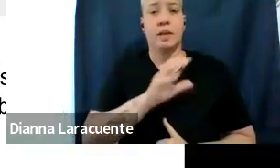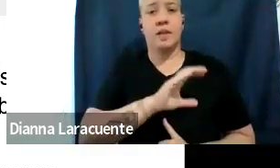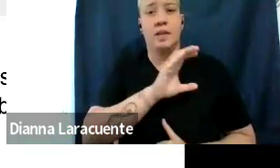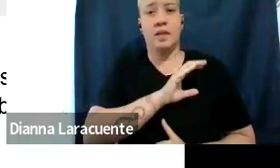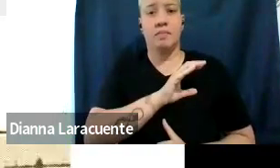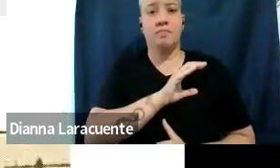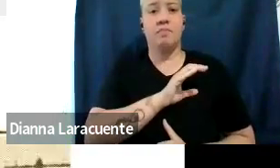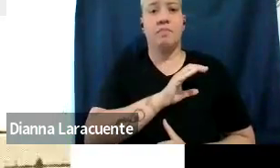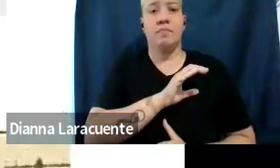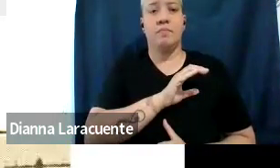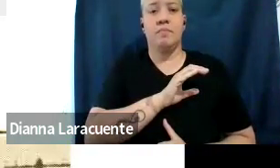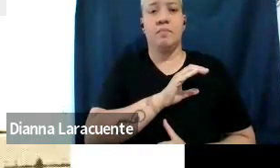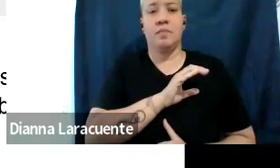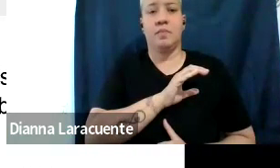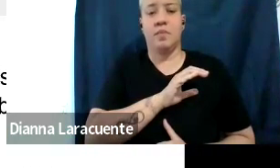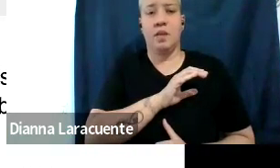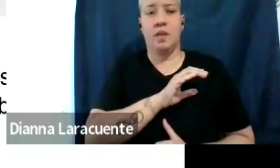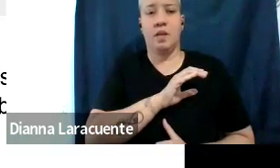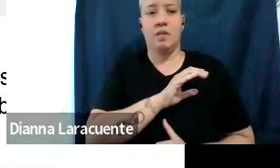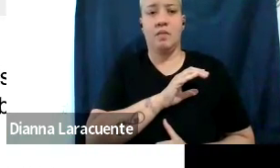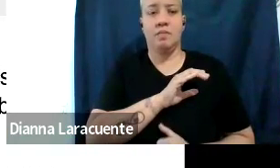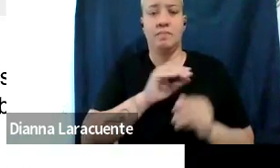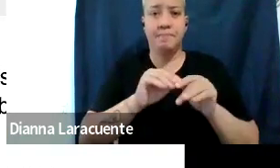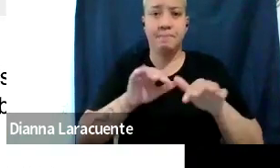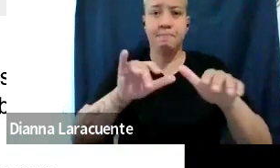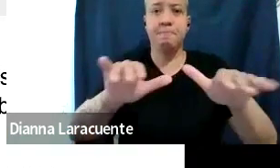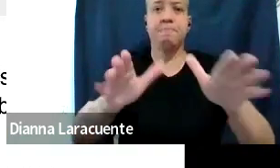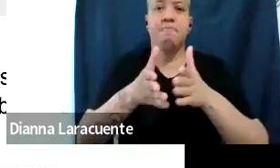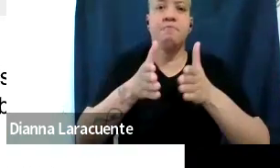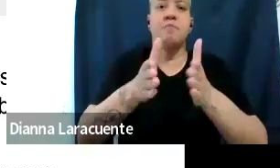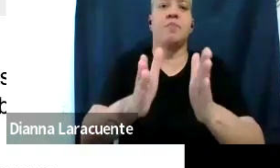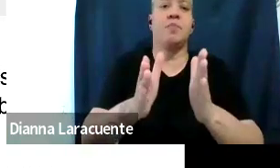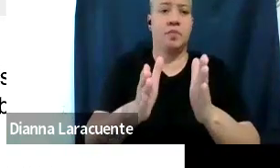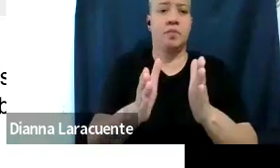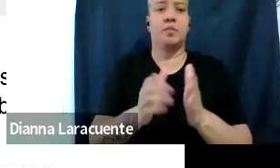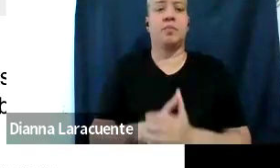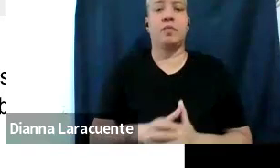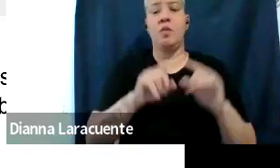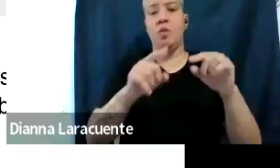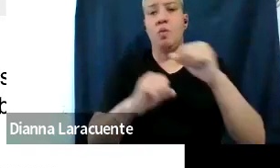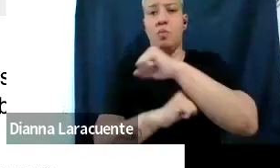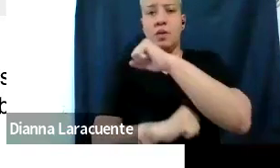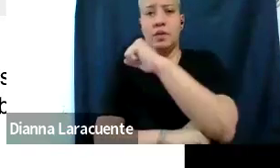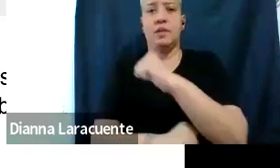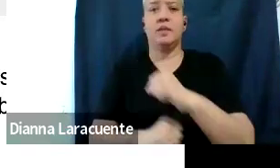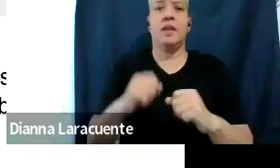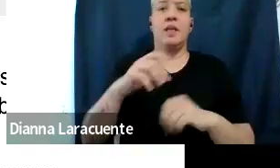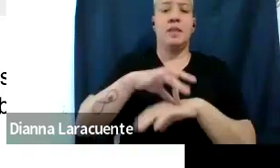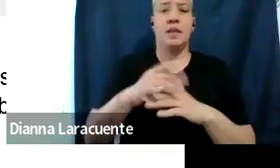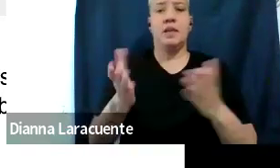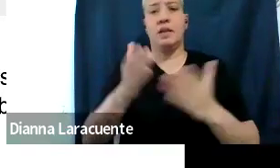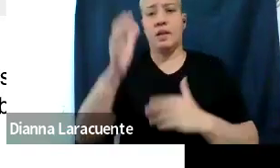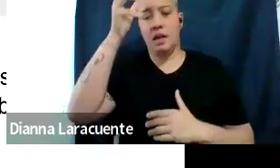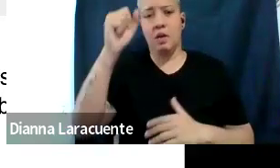insepulto recorrió las calles, fueron a Puerta de Tierra, Santurce, Río Piedras, Caguas,